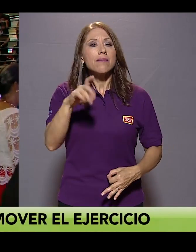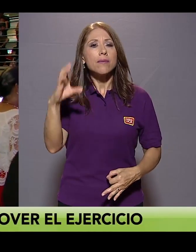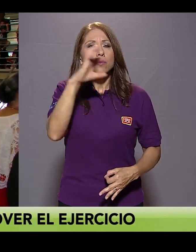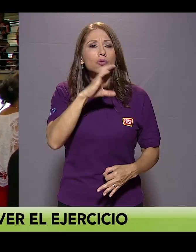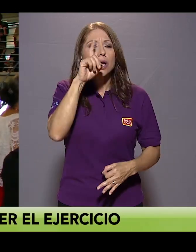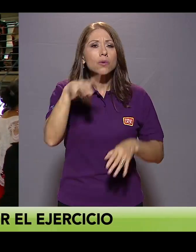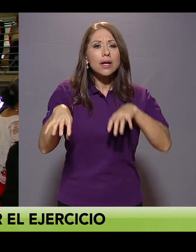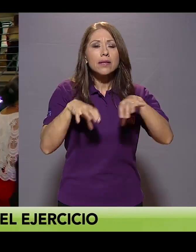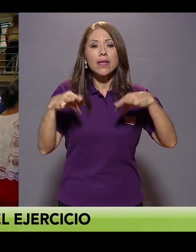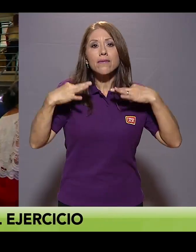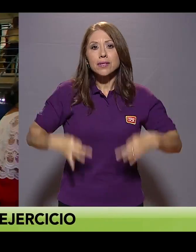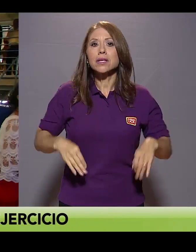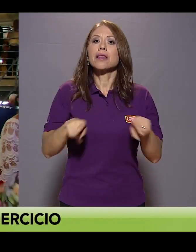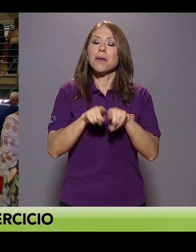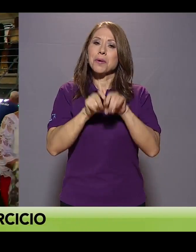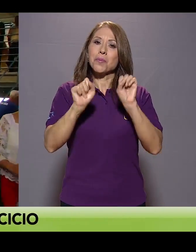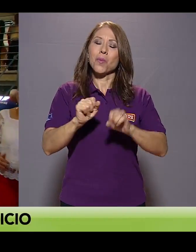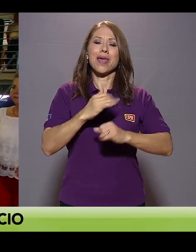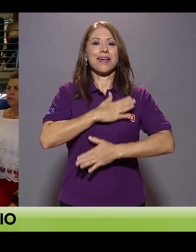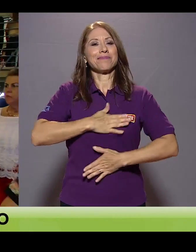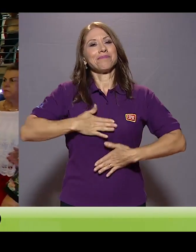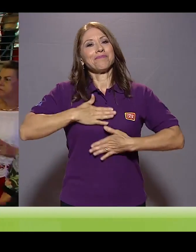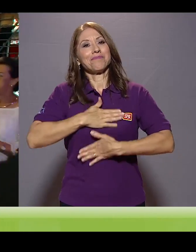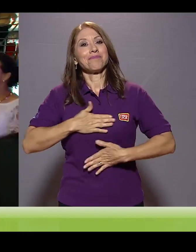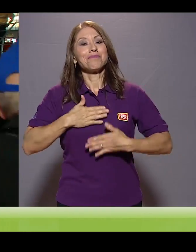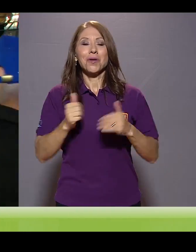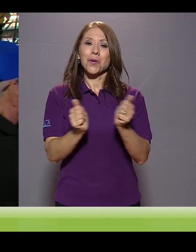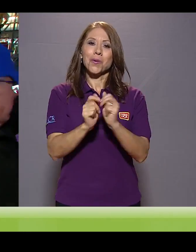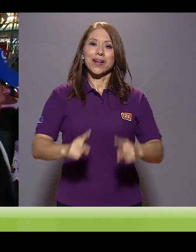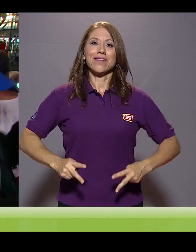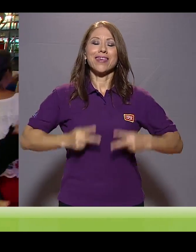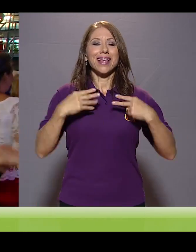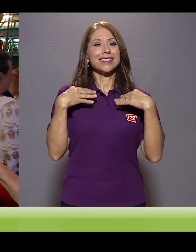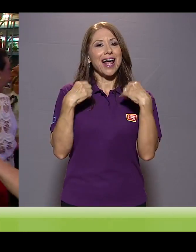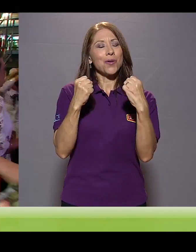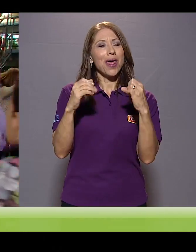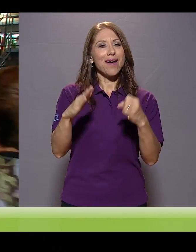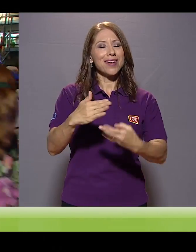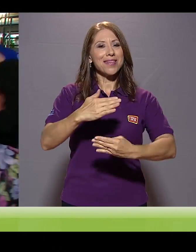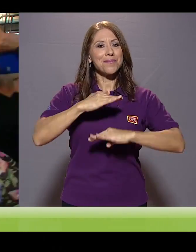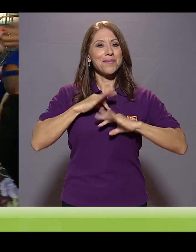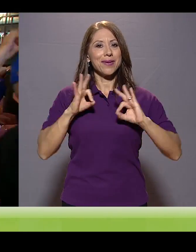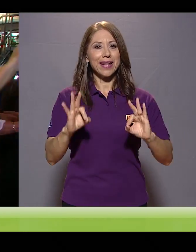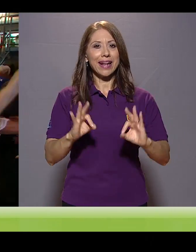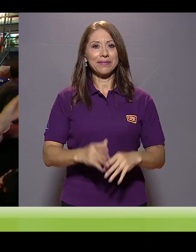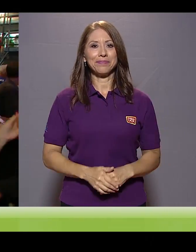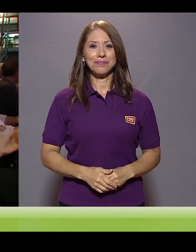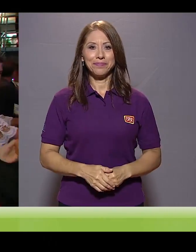busque una en donde también pueda divertirse mientras mantiene una vida saludable y plena.